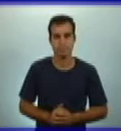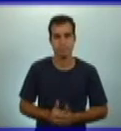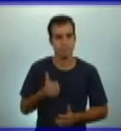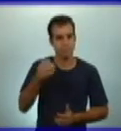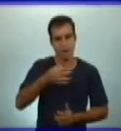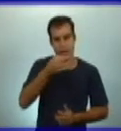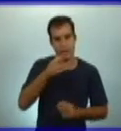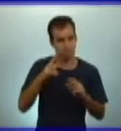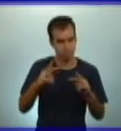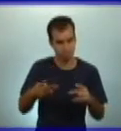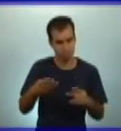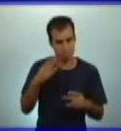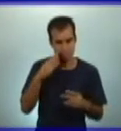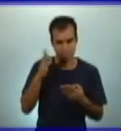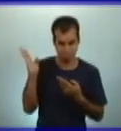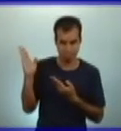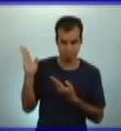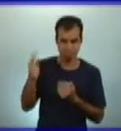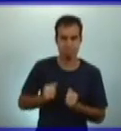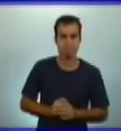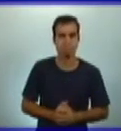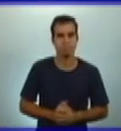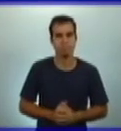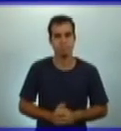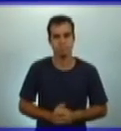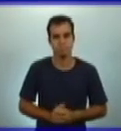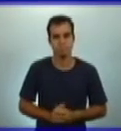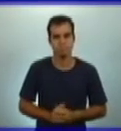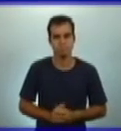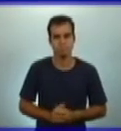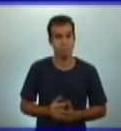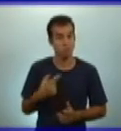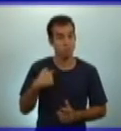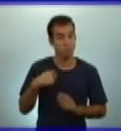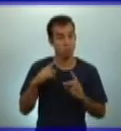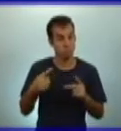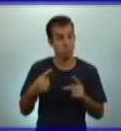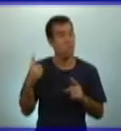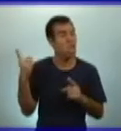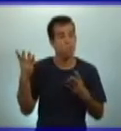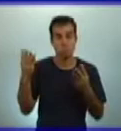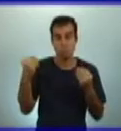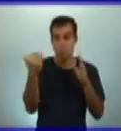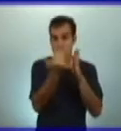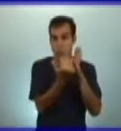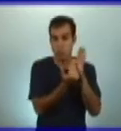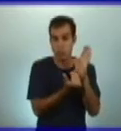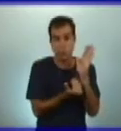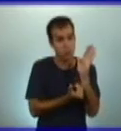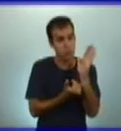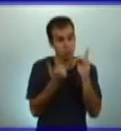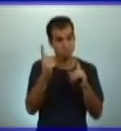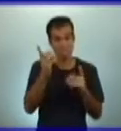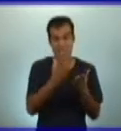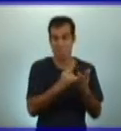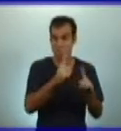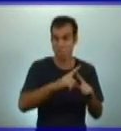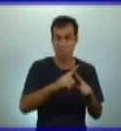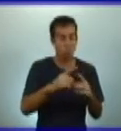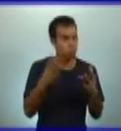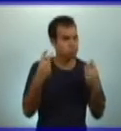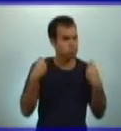96. E insisto, son muchos los ejercicios que aparecen en estas páginas.